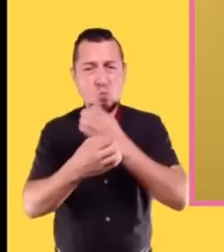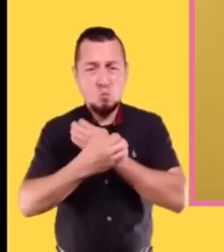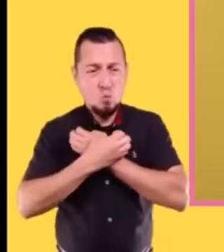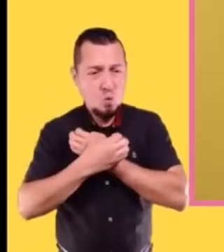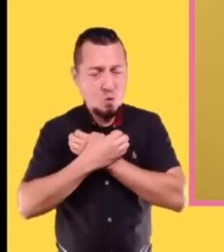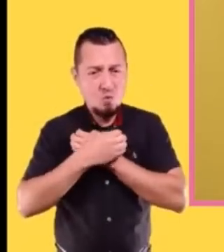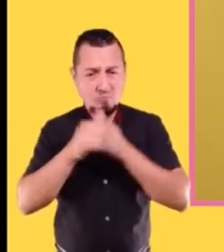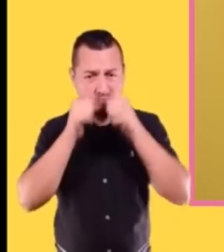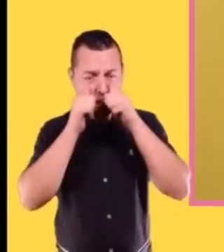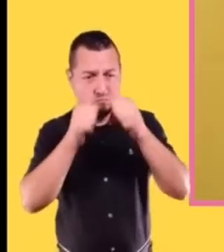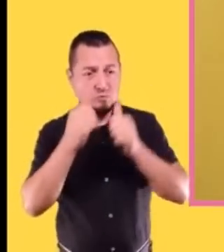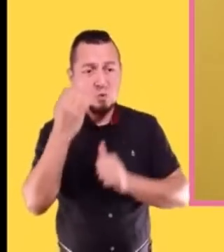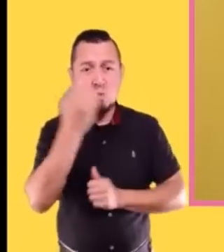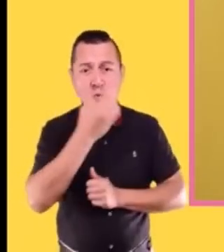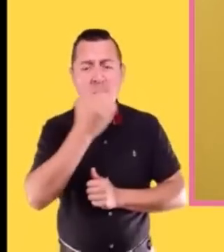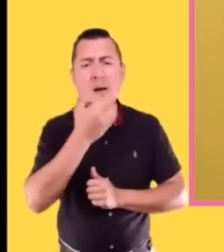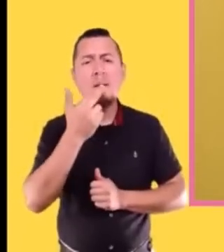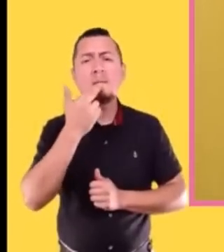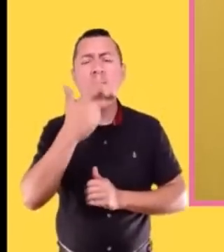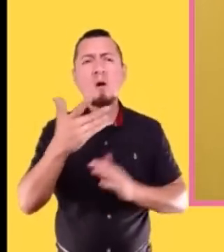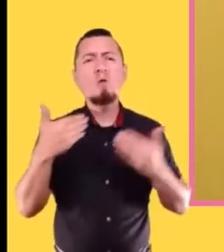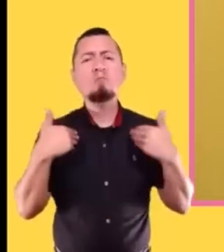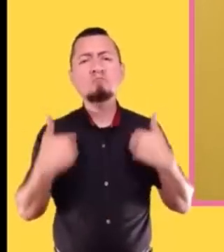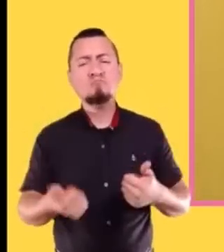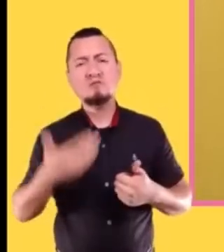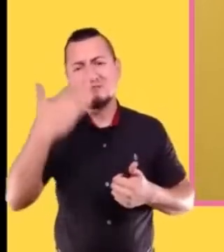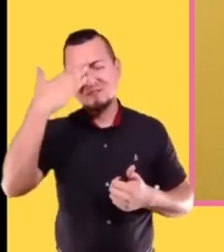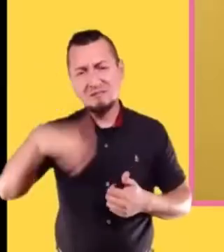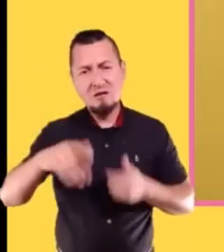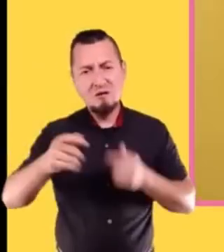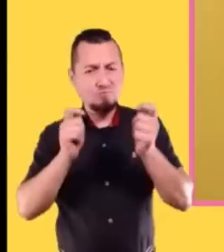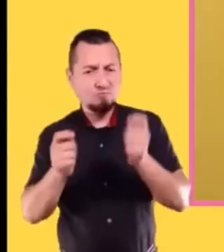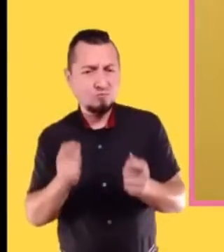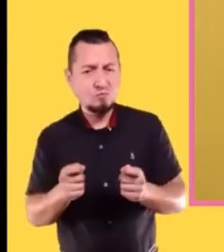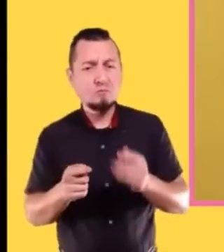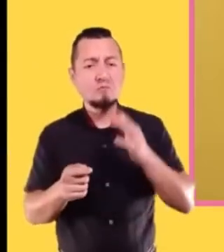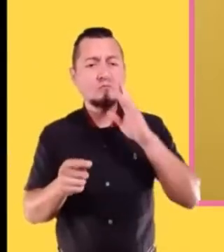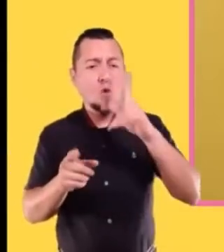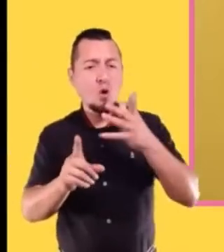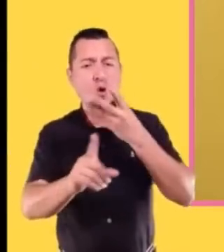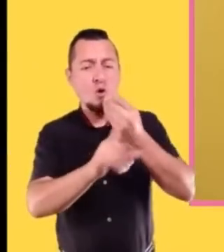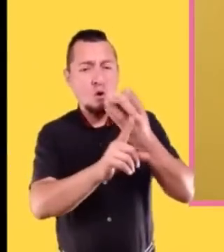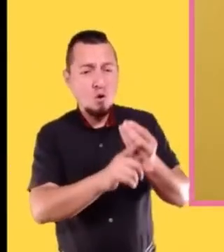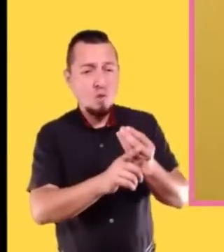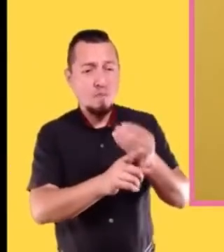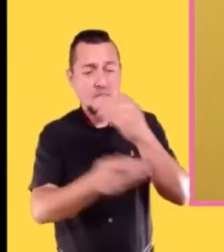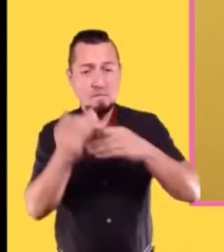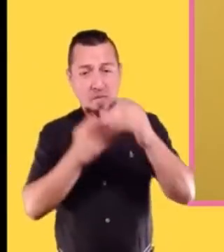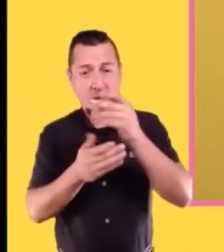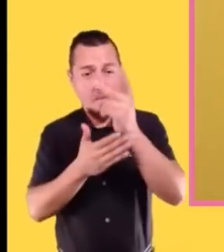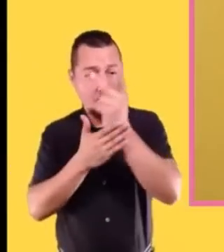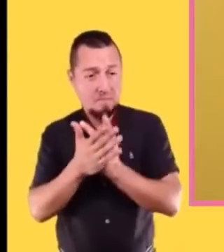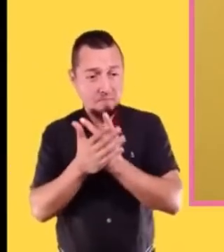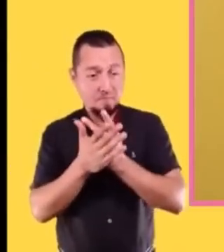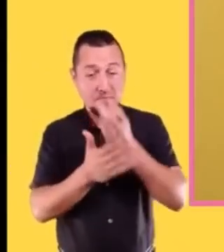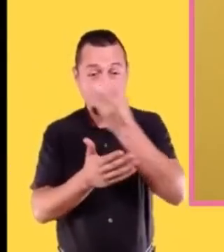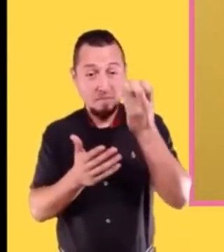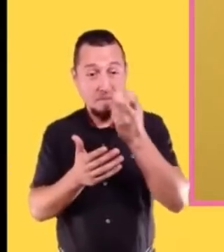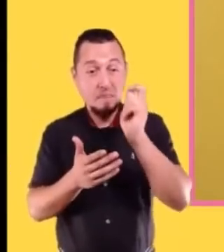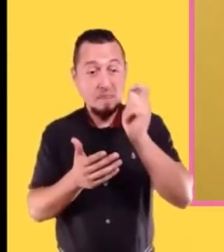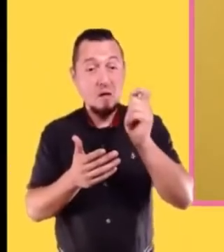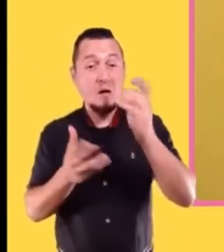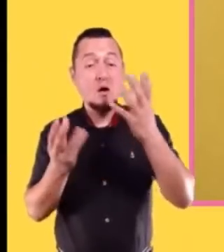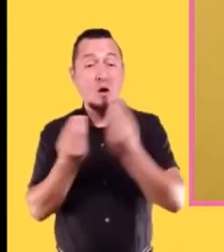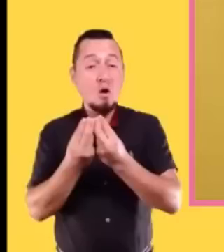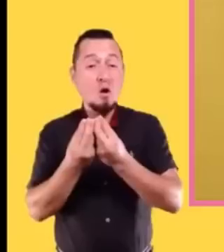escuela es la que mejor entiende el contexto y por lo tanto puede hacerle esos ajustes y matices a los planes y programas, y eso tiene un nombre y es el programa